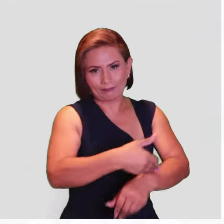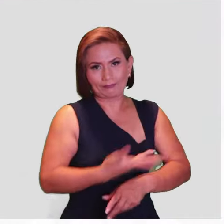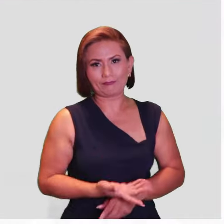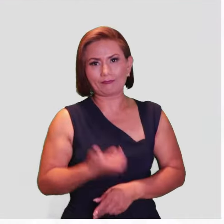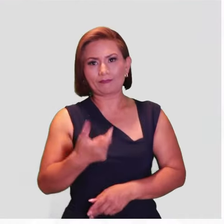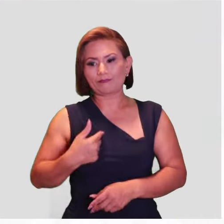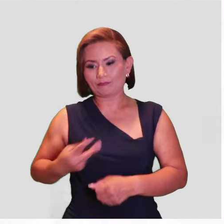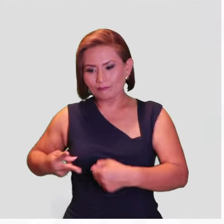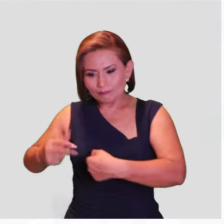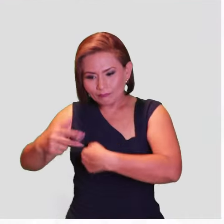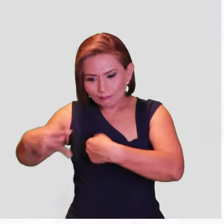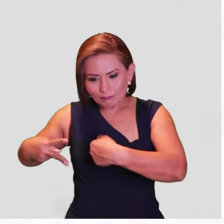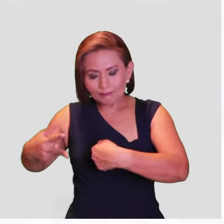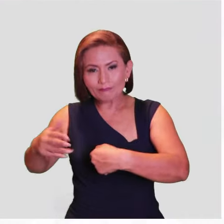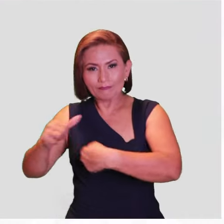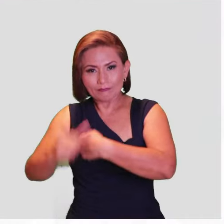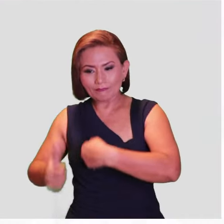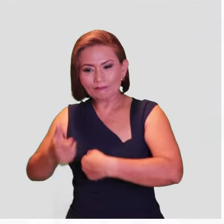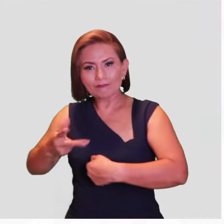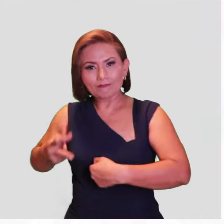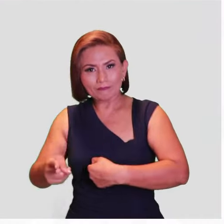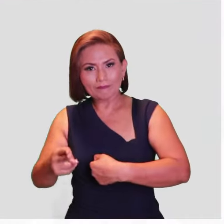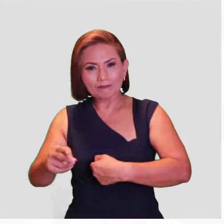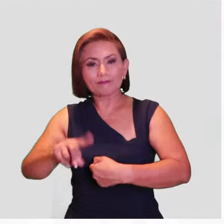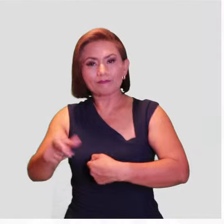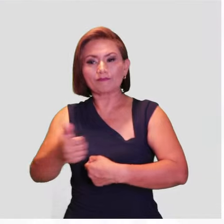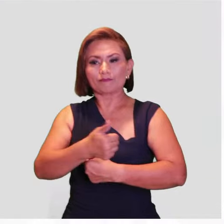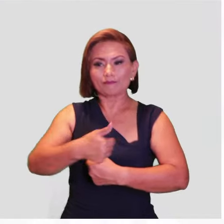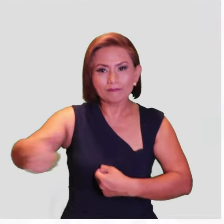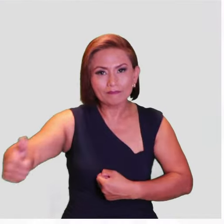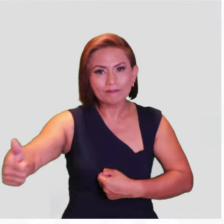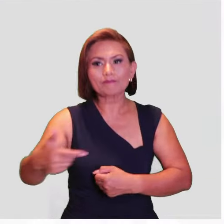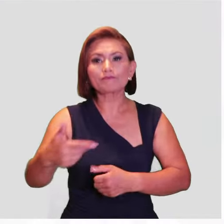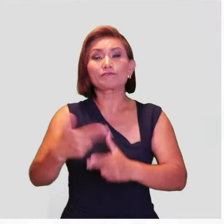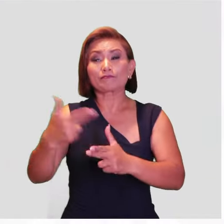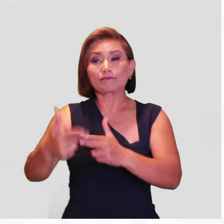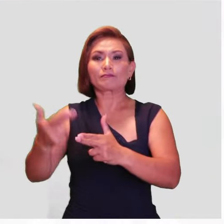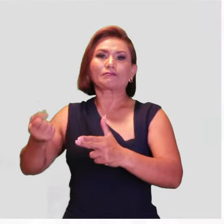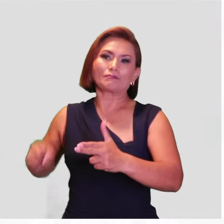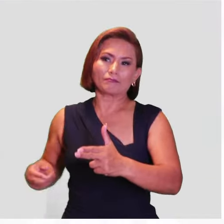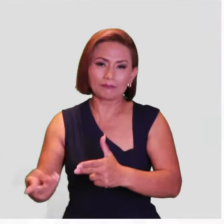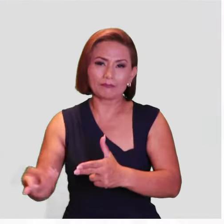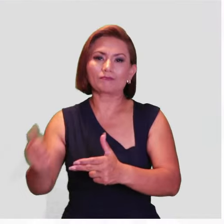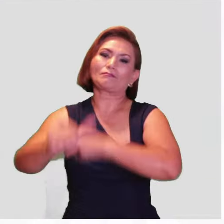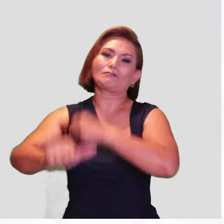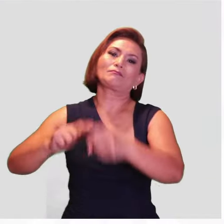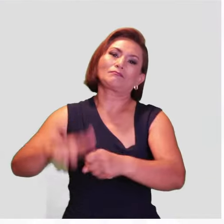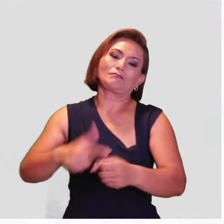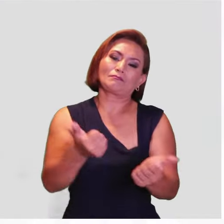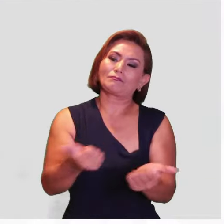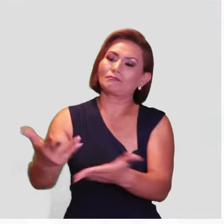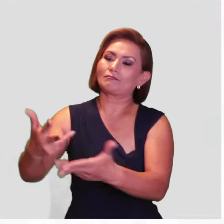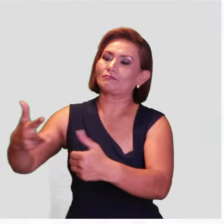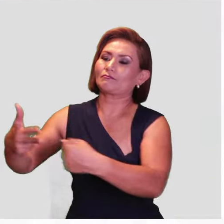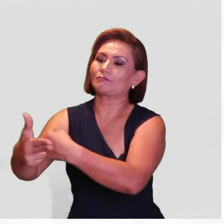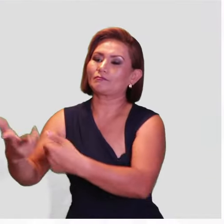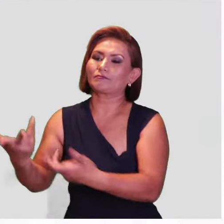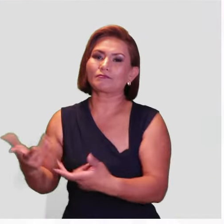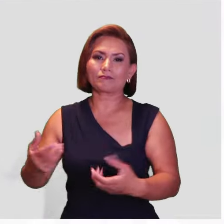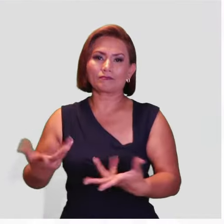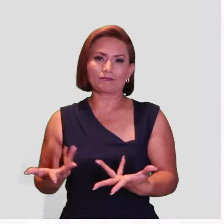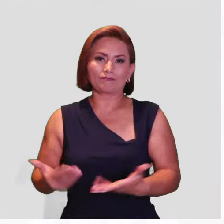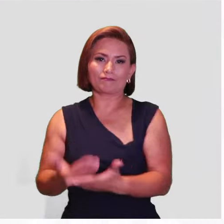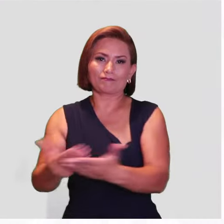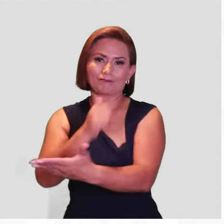de la esterilización, sino del transporte para poderse mover hasta San Juan del Río para esterilizar en control animal. Hasta